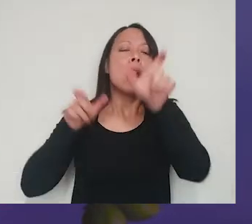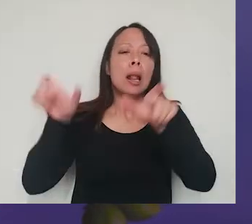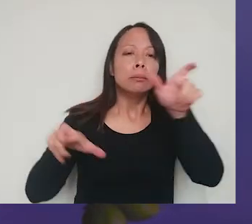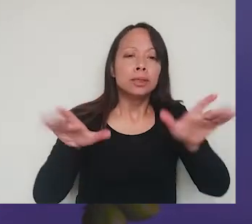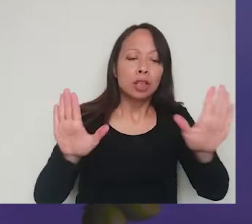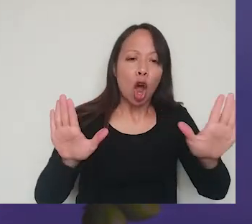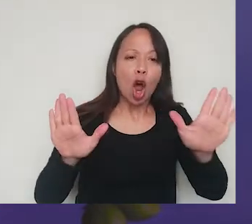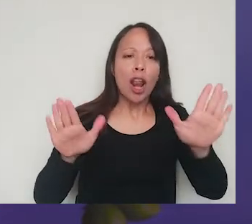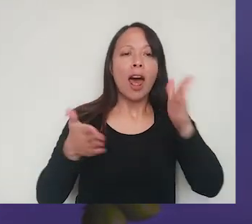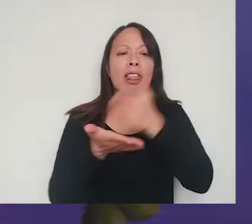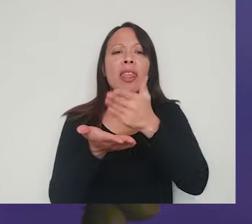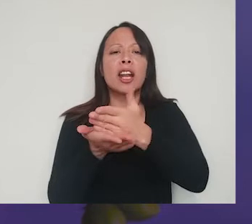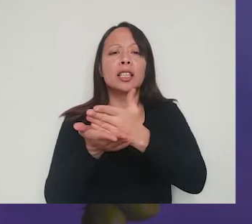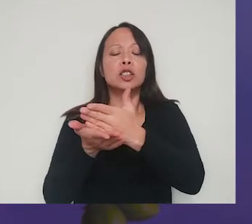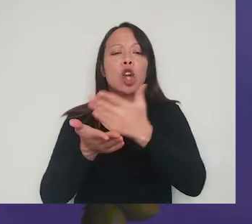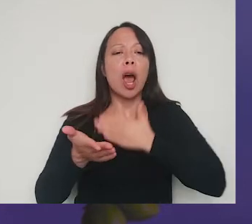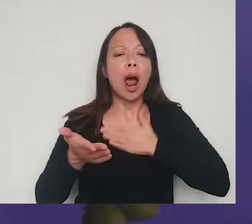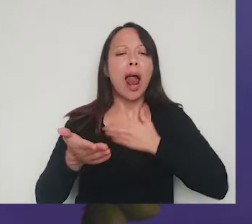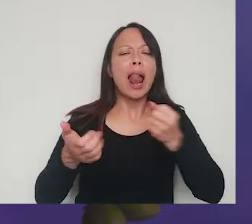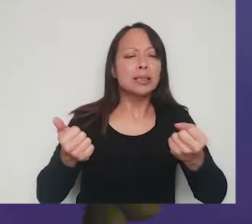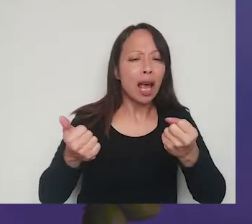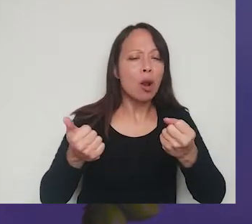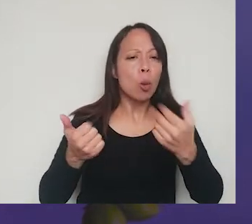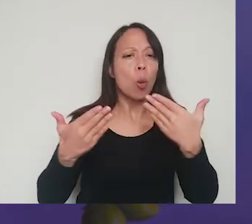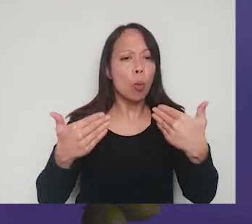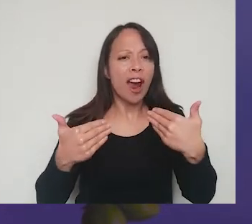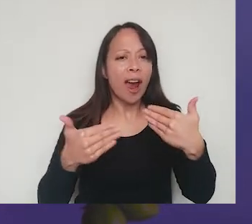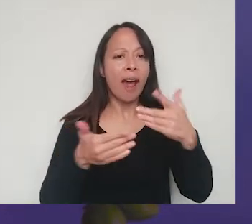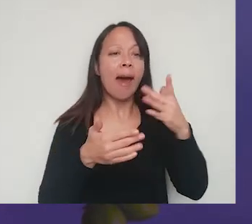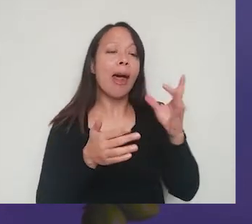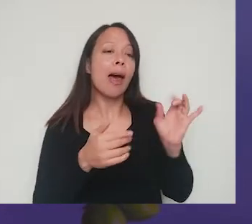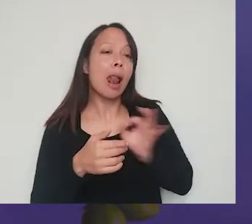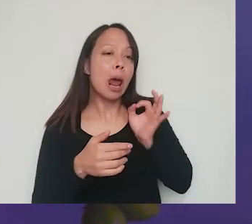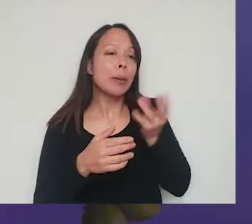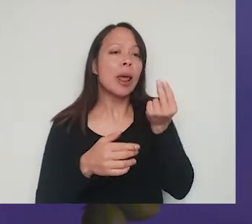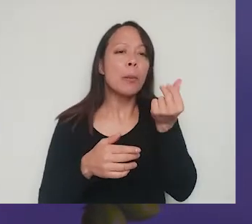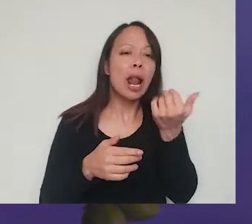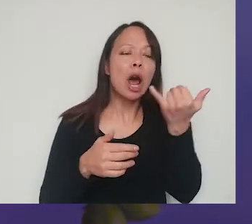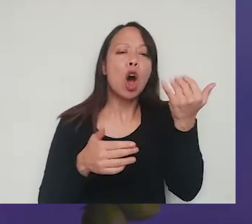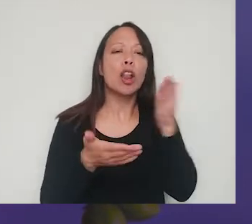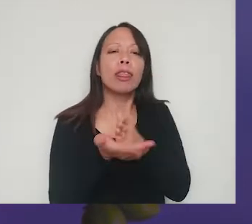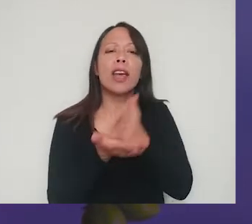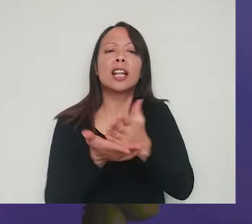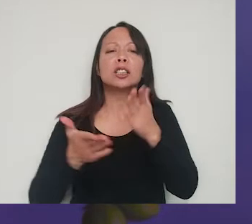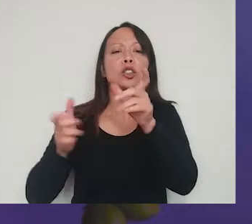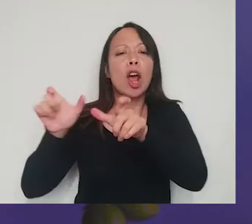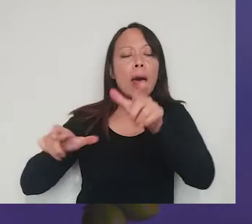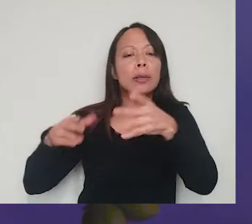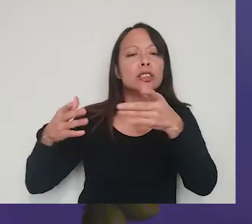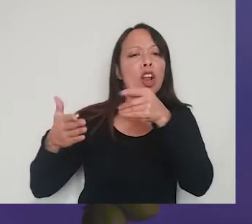que es el derecho humano a la salud, a la dignidad y a la calidad de vida de todas las personas. El derecho humano a la salud es un